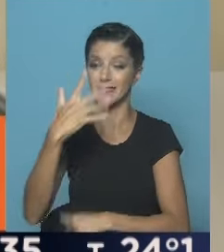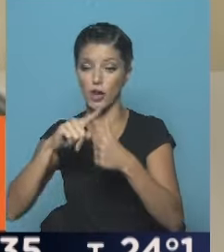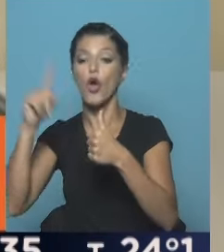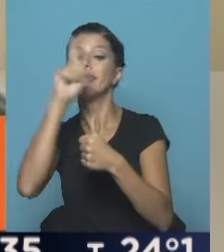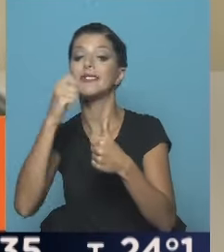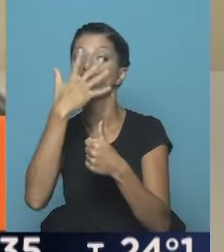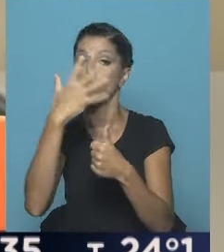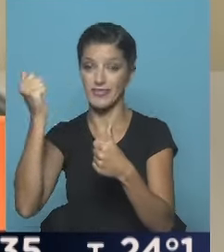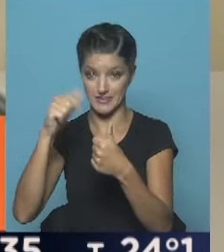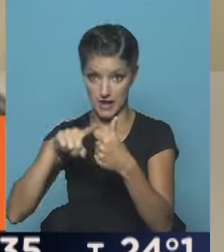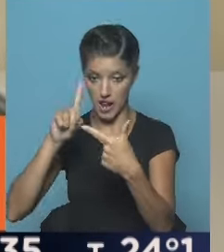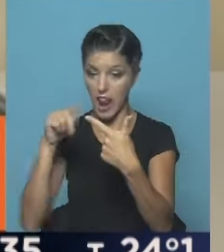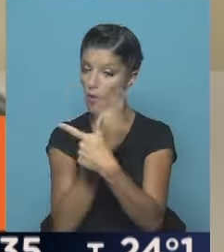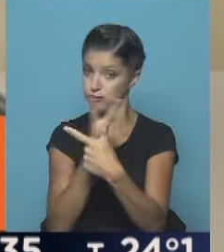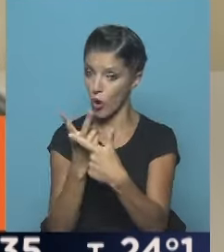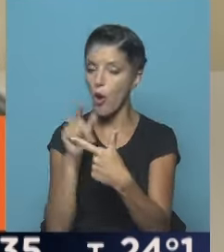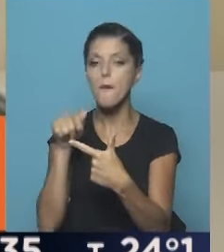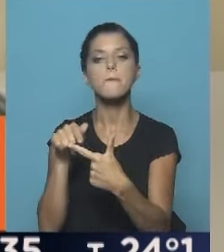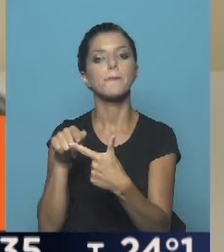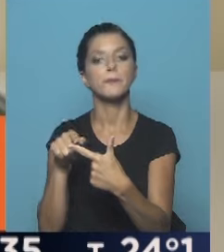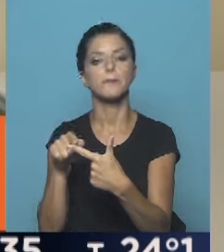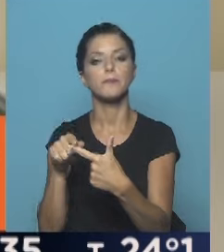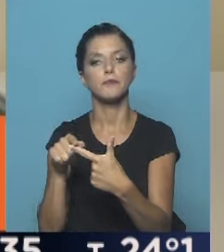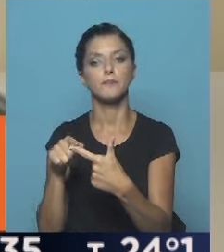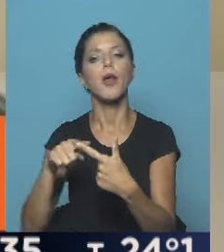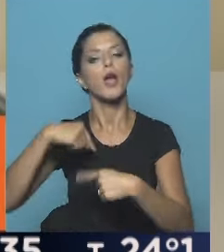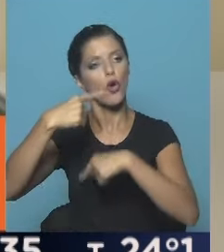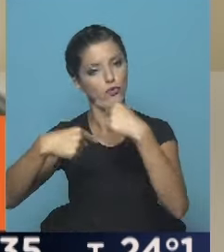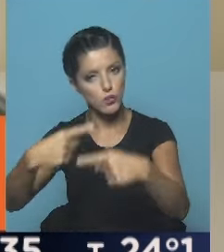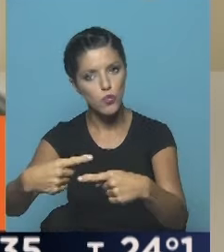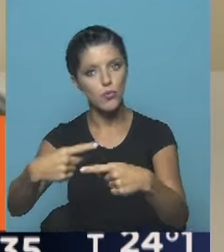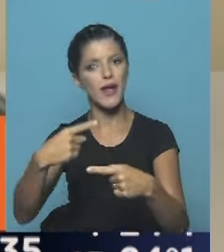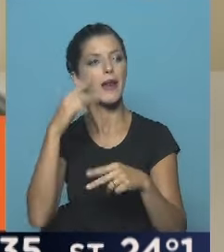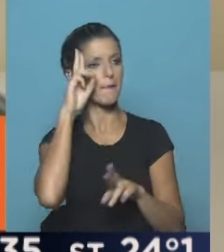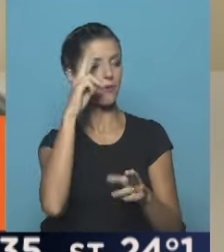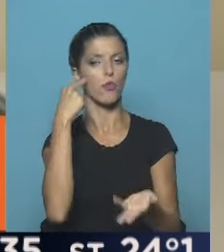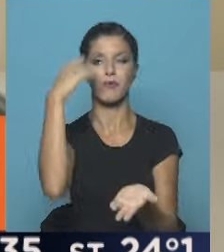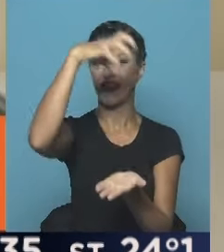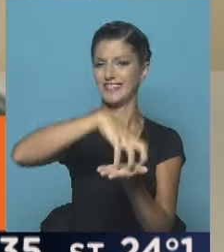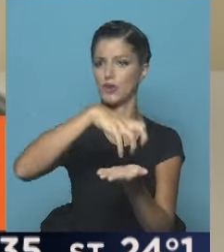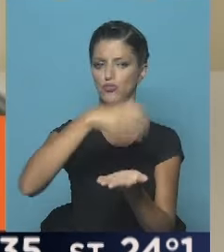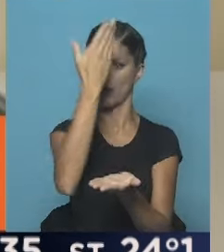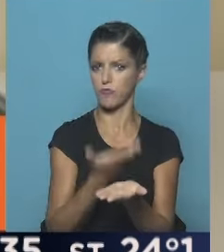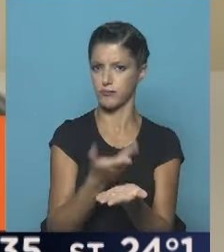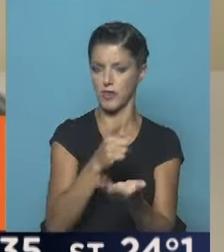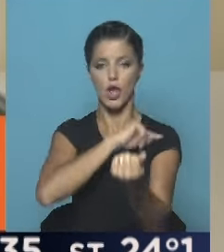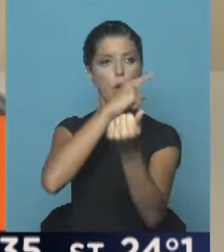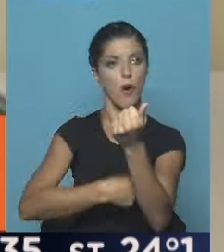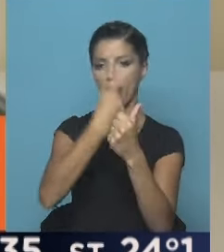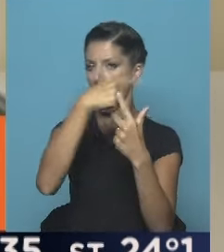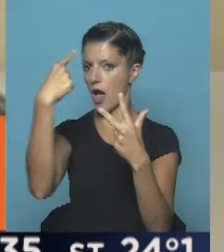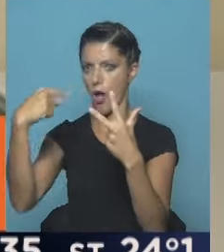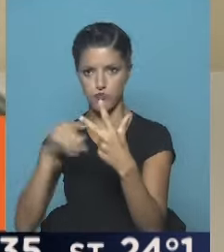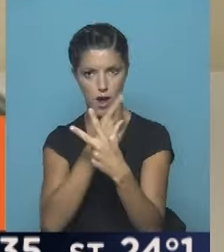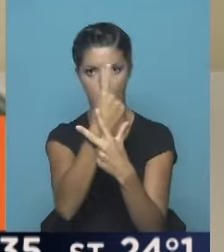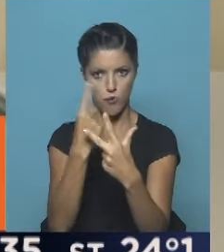156 con el propósito de mantener la estabilidad institucional y el equilibrio de poderes mediante